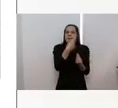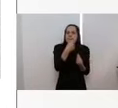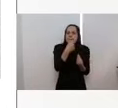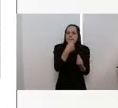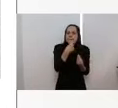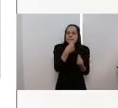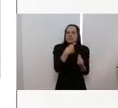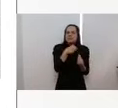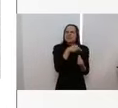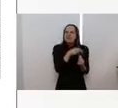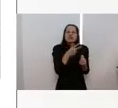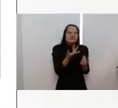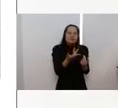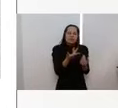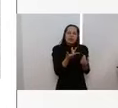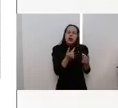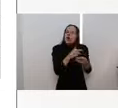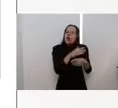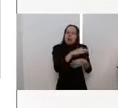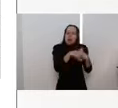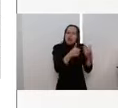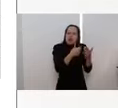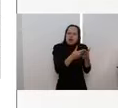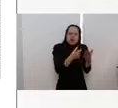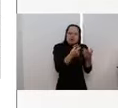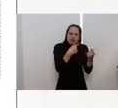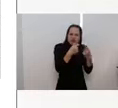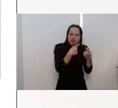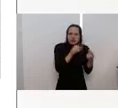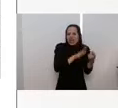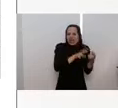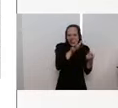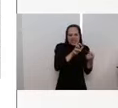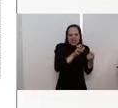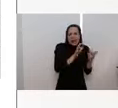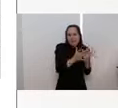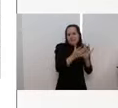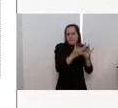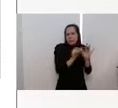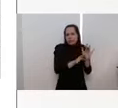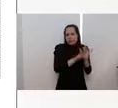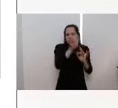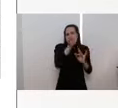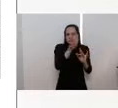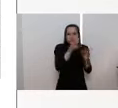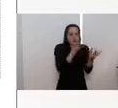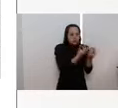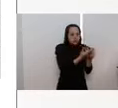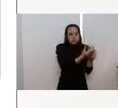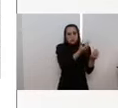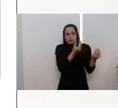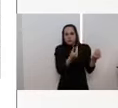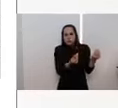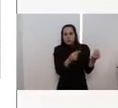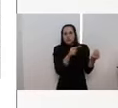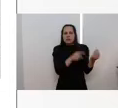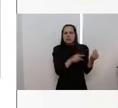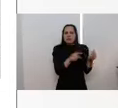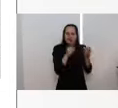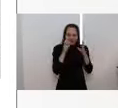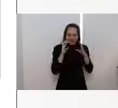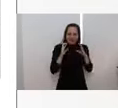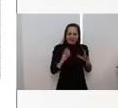que son todos los utilizados en el manejo de cáncer irlos y en el grupo de los medicamentos inmunológicos